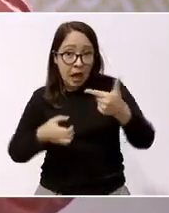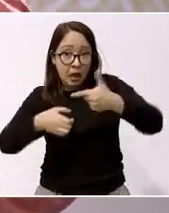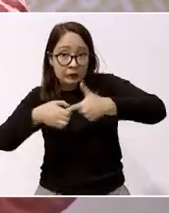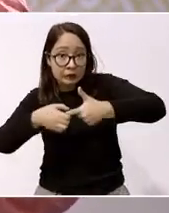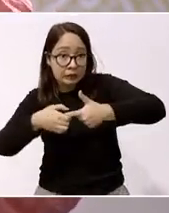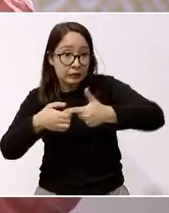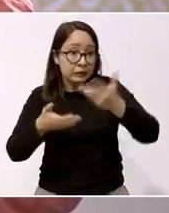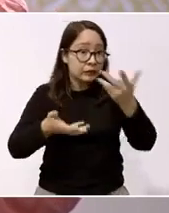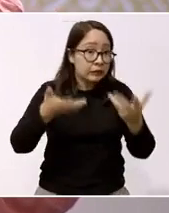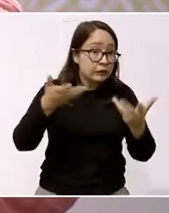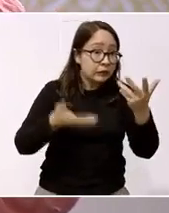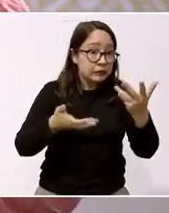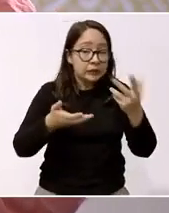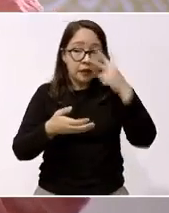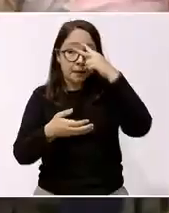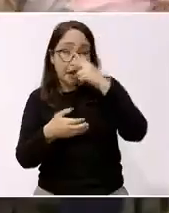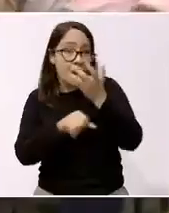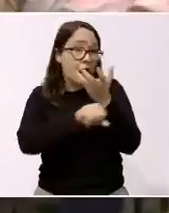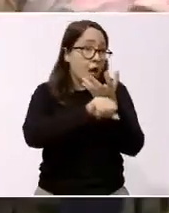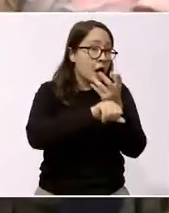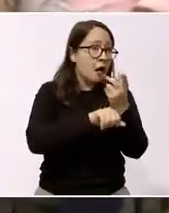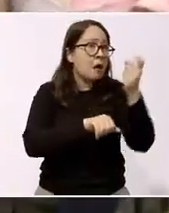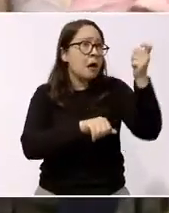Estados Unidos.